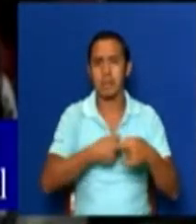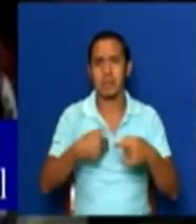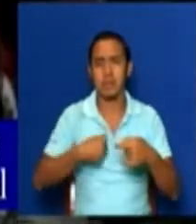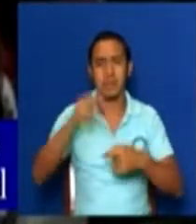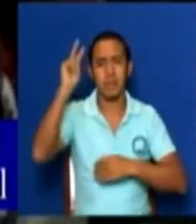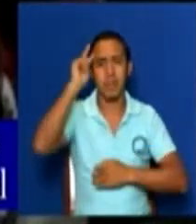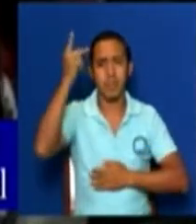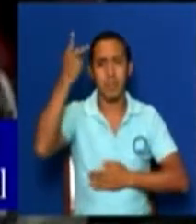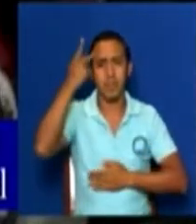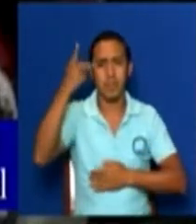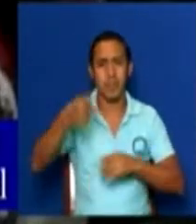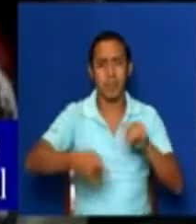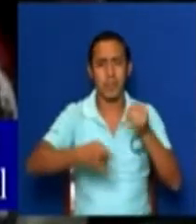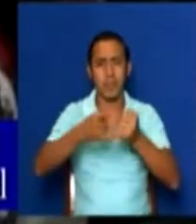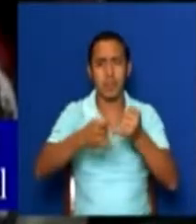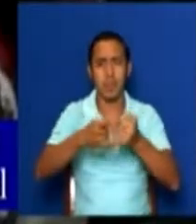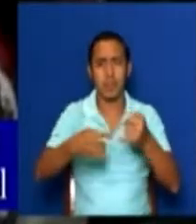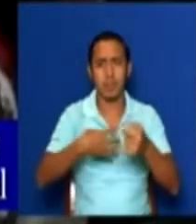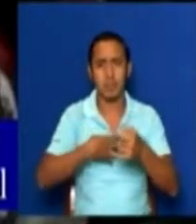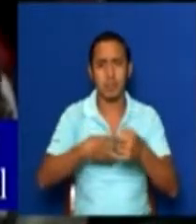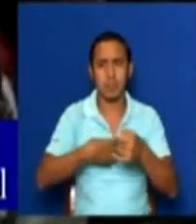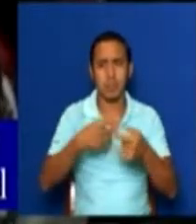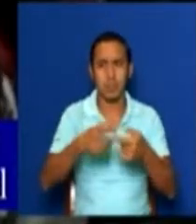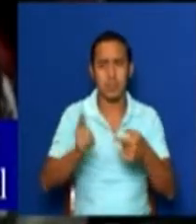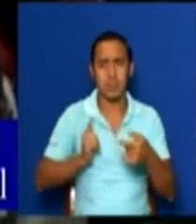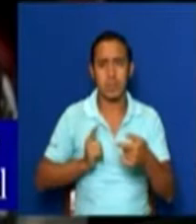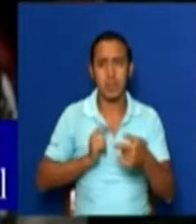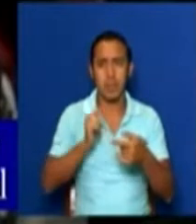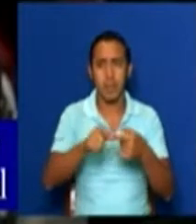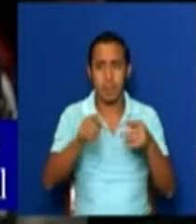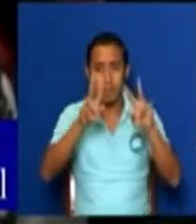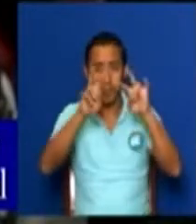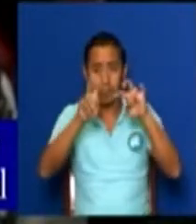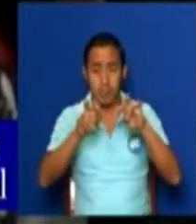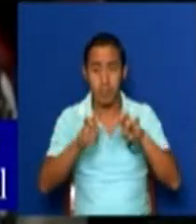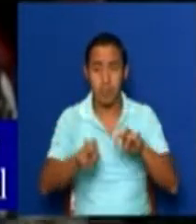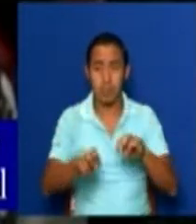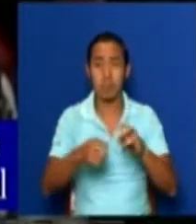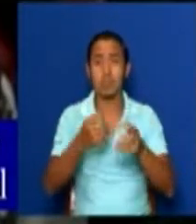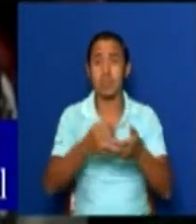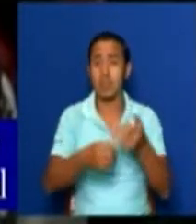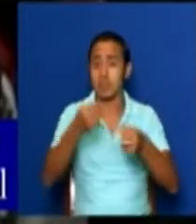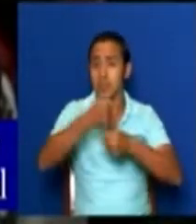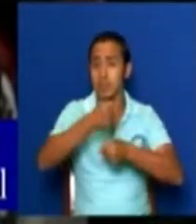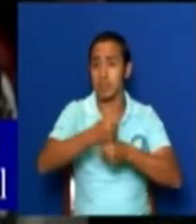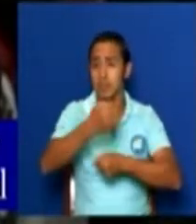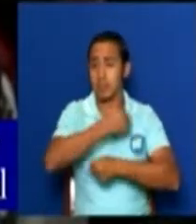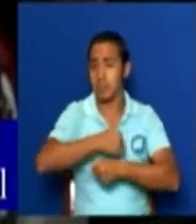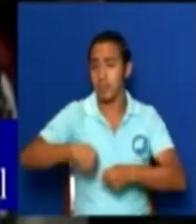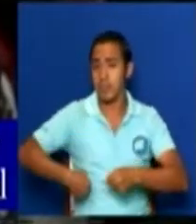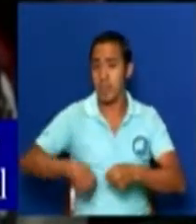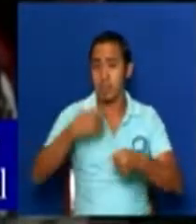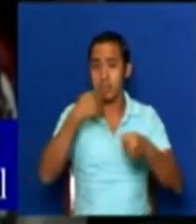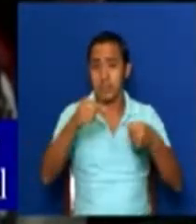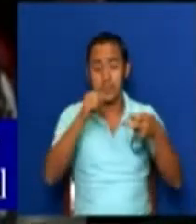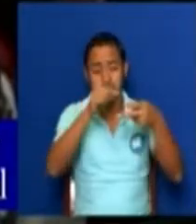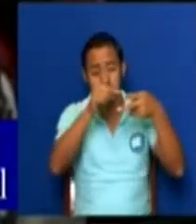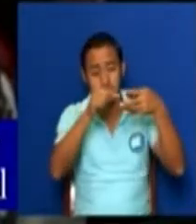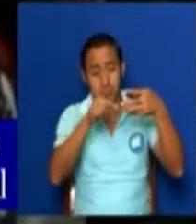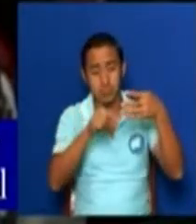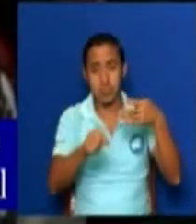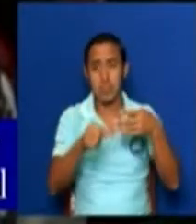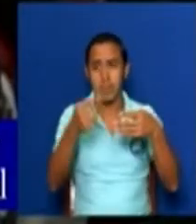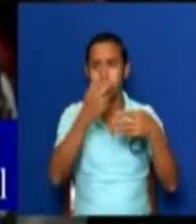género, ahora el Ministerio del Trabajo tiene una guía de inspección laboral donde tiene una acápite, donde hace